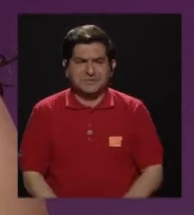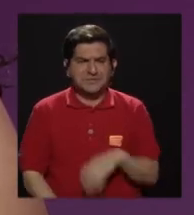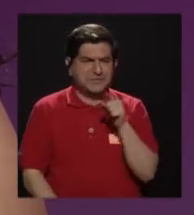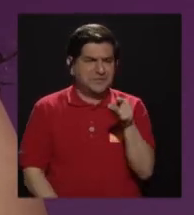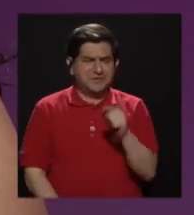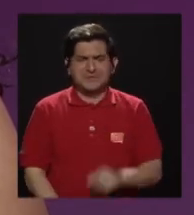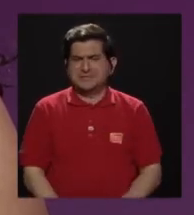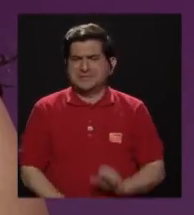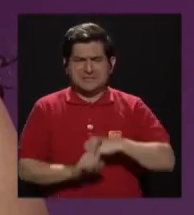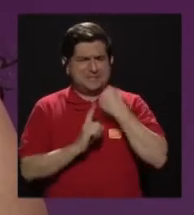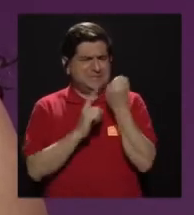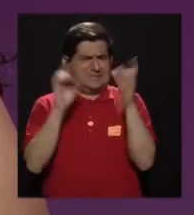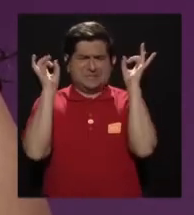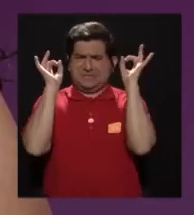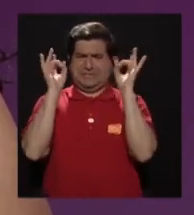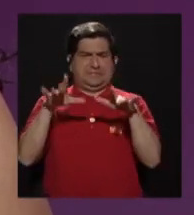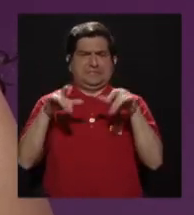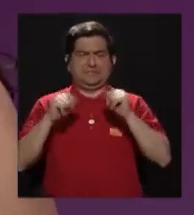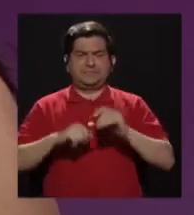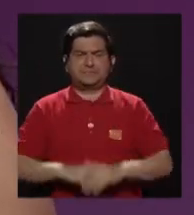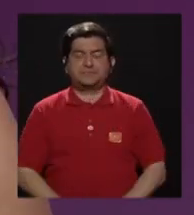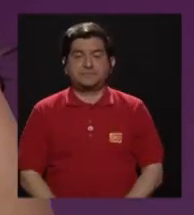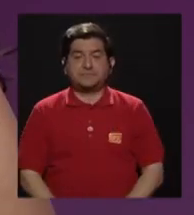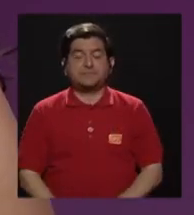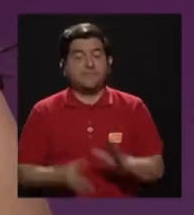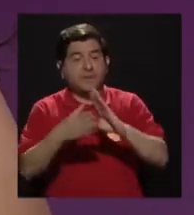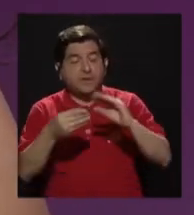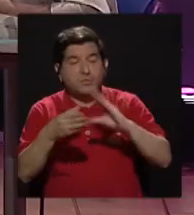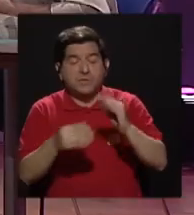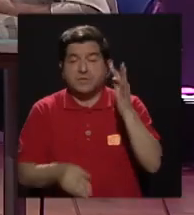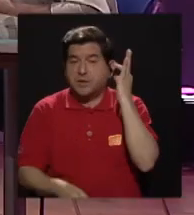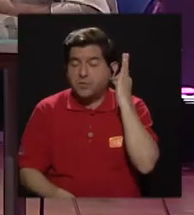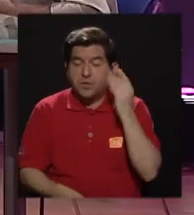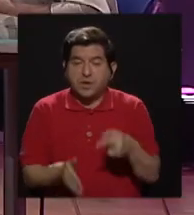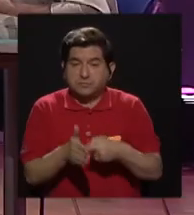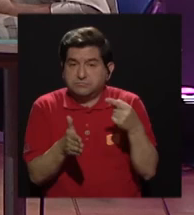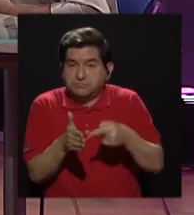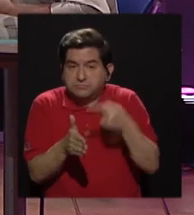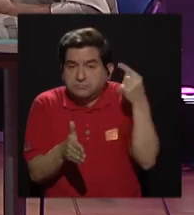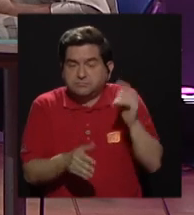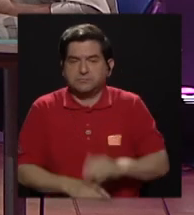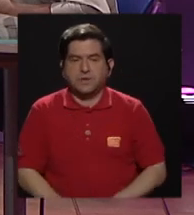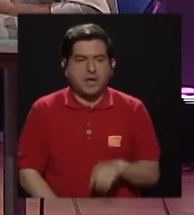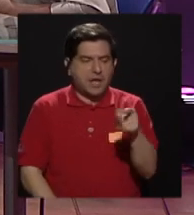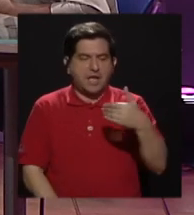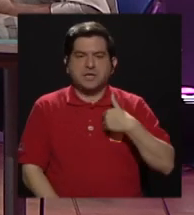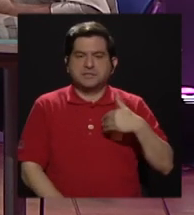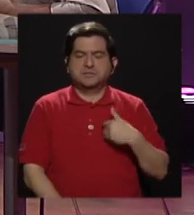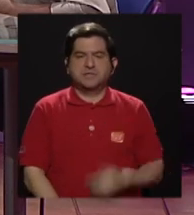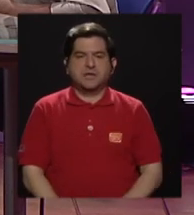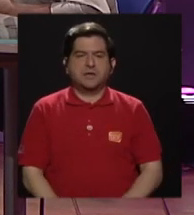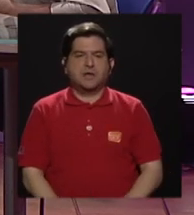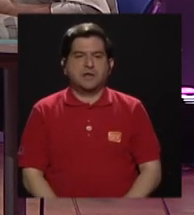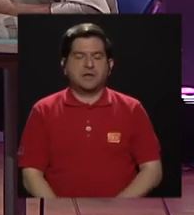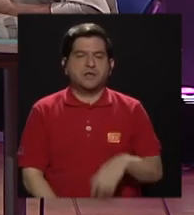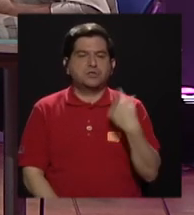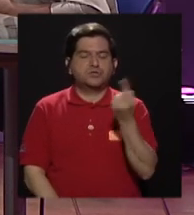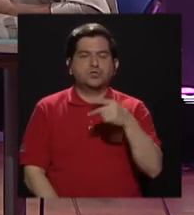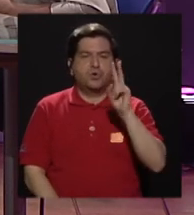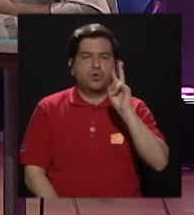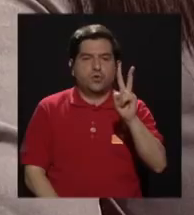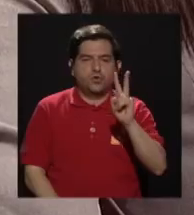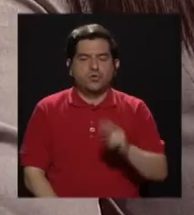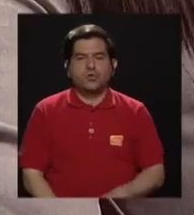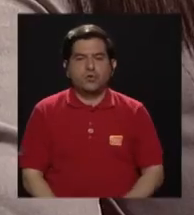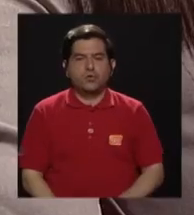más deterioradas. Nos comentaban algunas mujeres, por ejemplo, que ellas reciben un par de guantes al mes, ¿verdad?